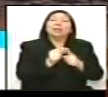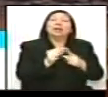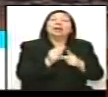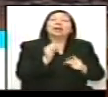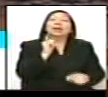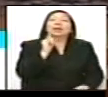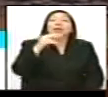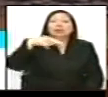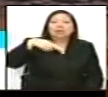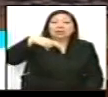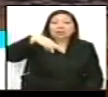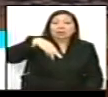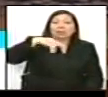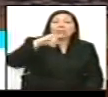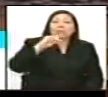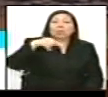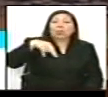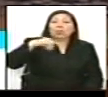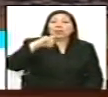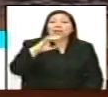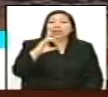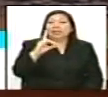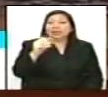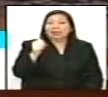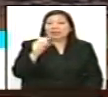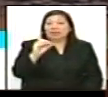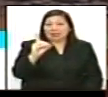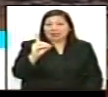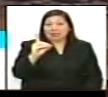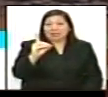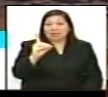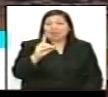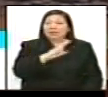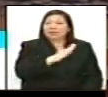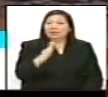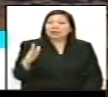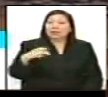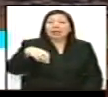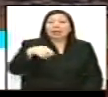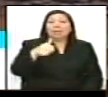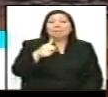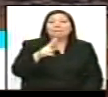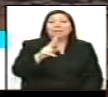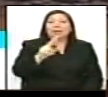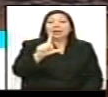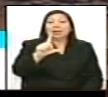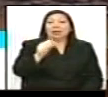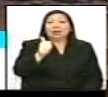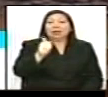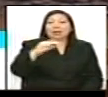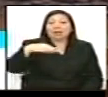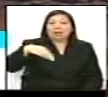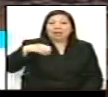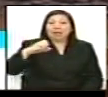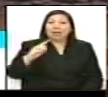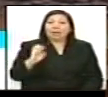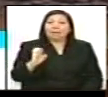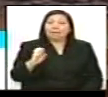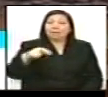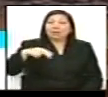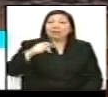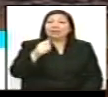equivoco, y es que tenía como intención resolver dos problemas prácticos de la aplicación de la